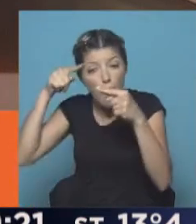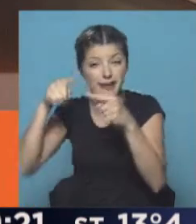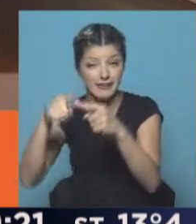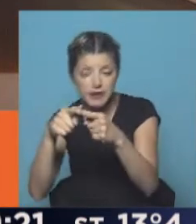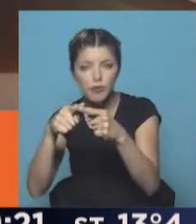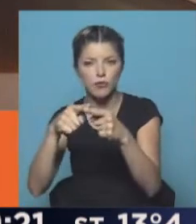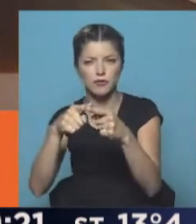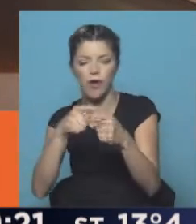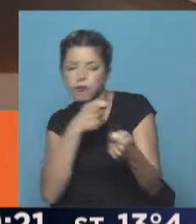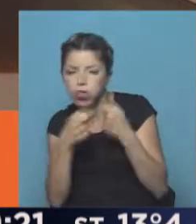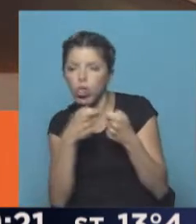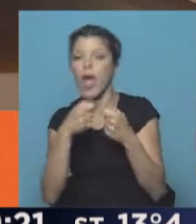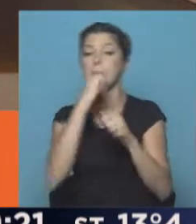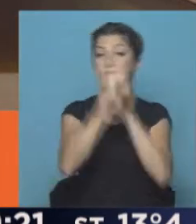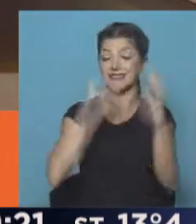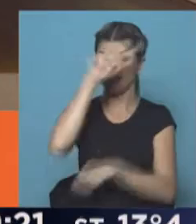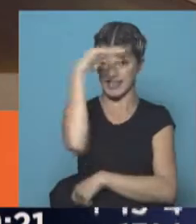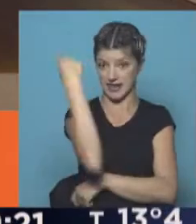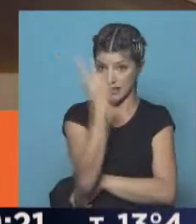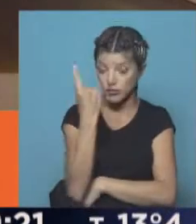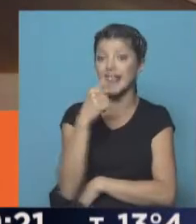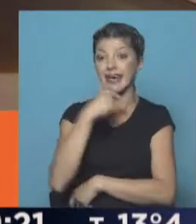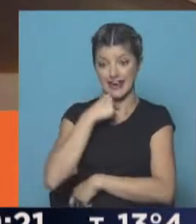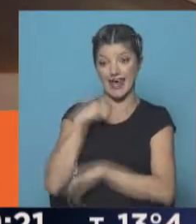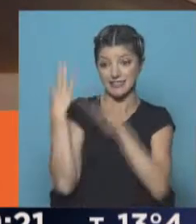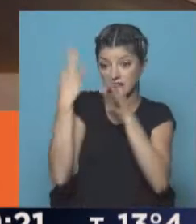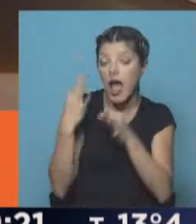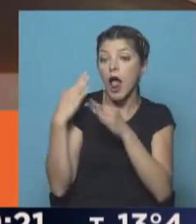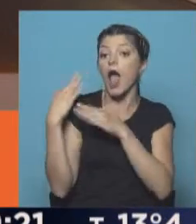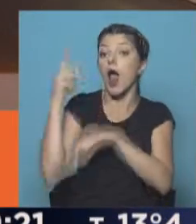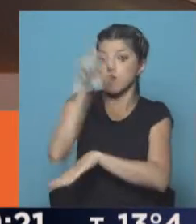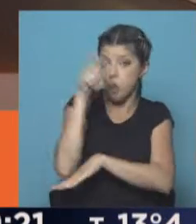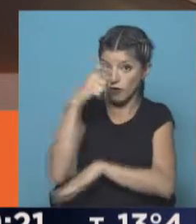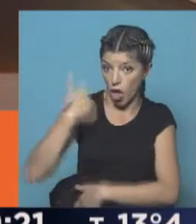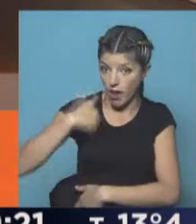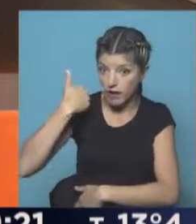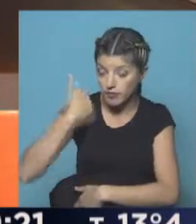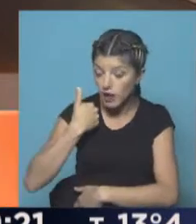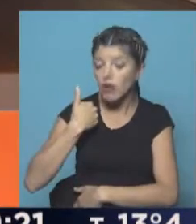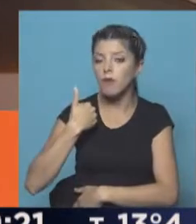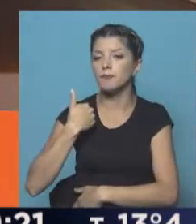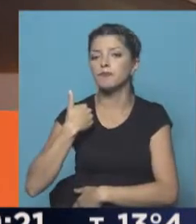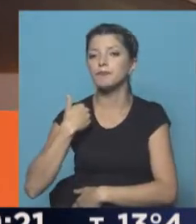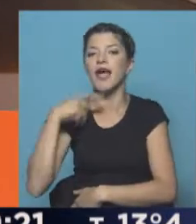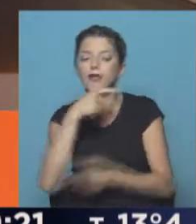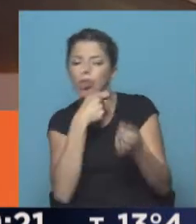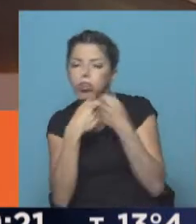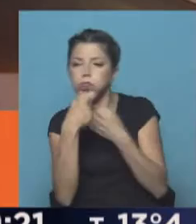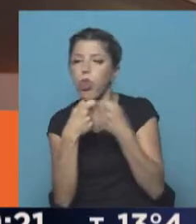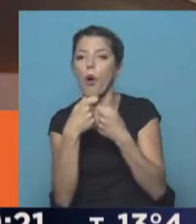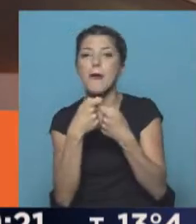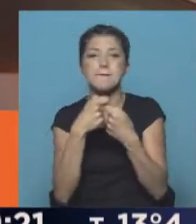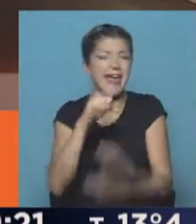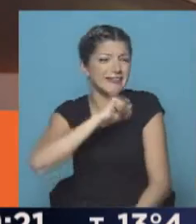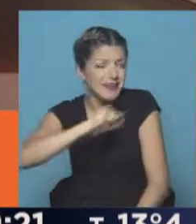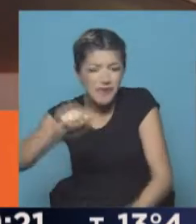a las empresas extranjeras navieras que querían ingresar a los puertos, principalmente al de Buenos Aires, y de defraudar por sumas millonarias